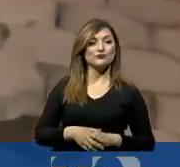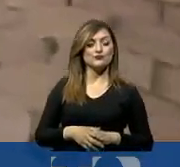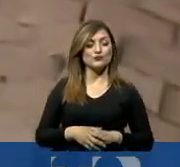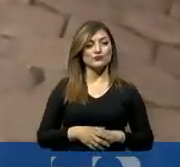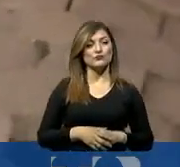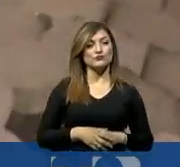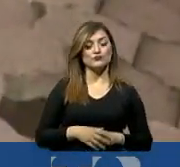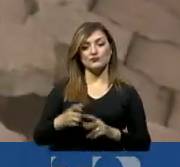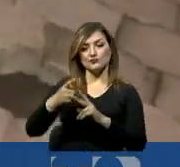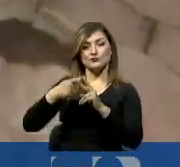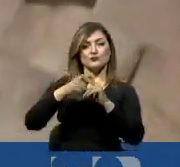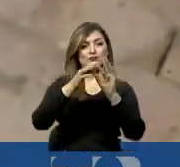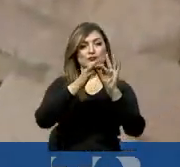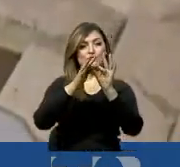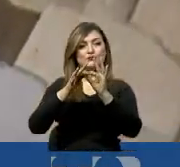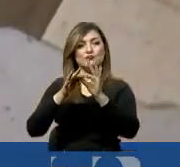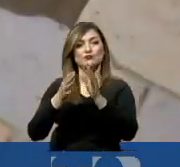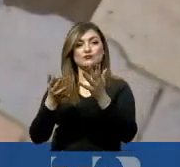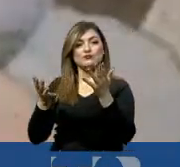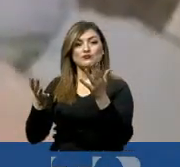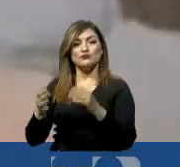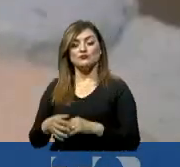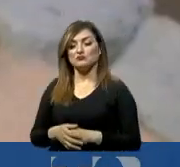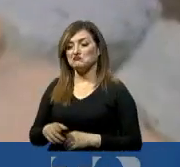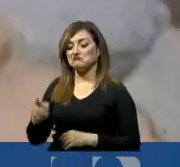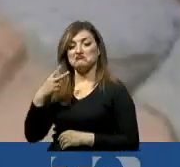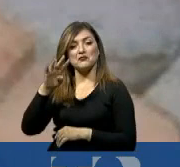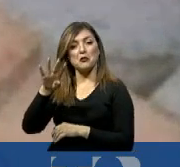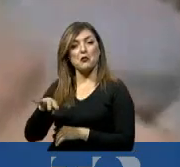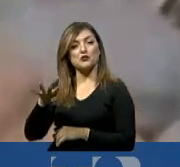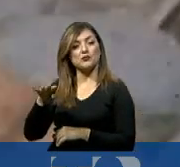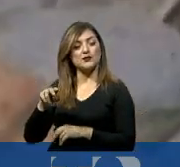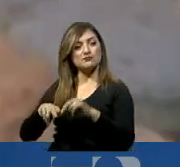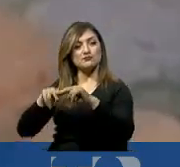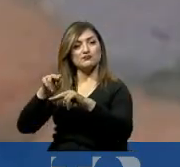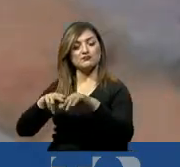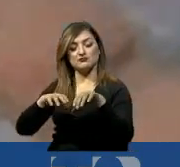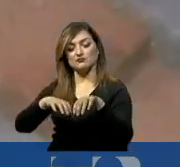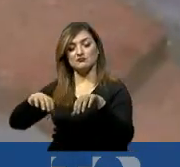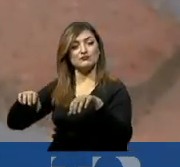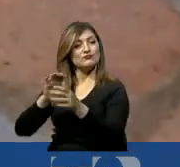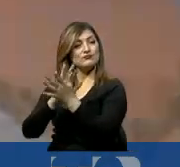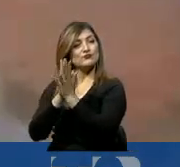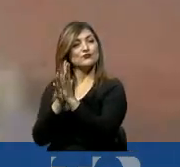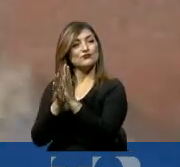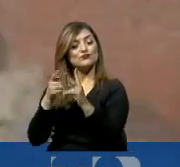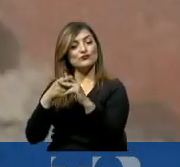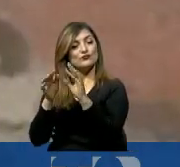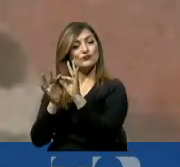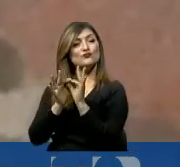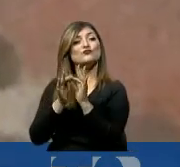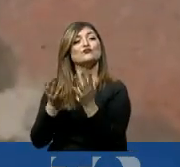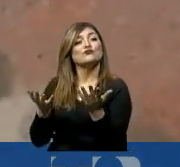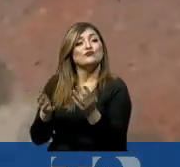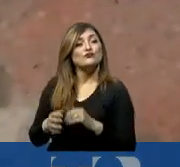tenía mantenimiento, que iban a dar mantenimiento, pero como usted ve, no son ni 4 meses de lo que... ¿Y qué ha pasado? ¿Han venido a dar mantenimiento como no,